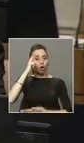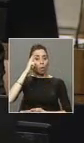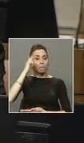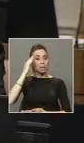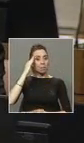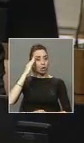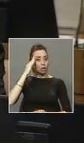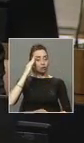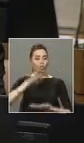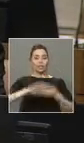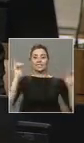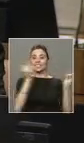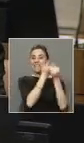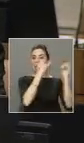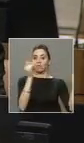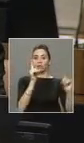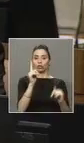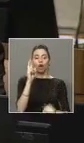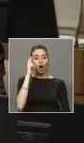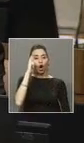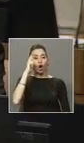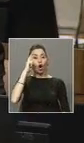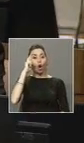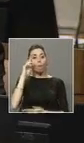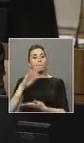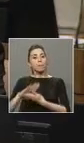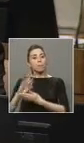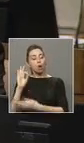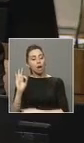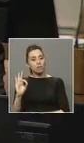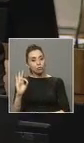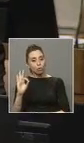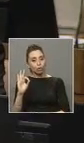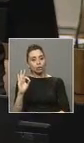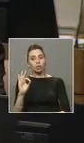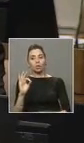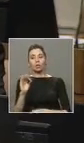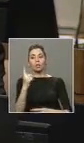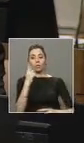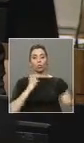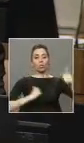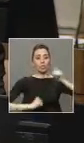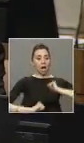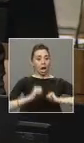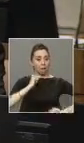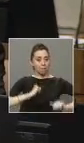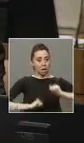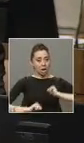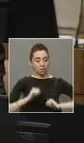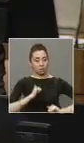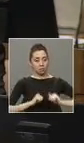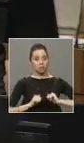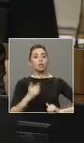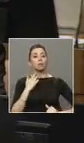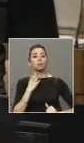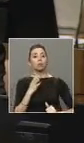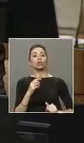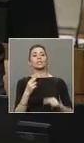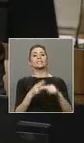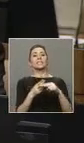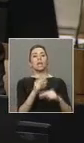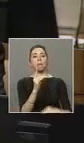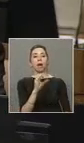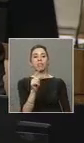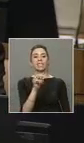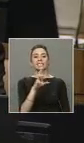no es una celebración. Es una conmemoración de un drama, porque el desastre de Rancagua